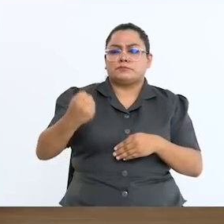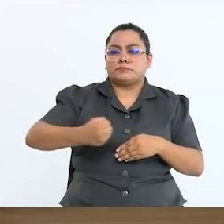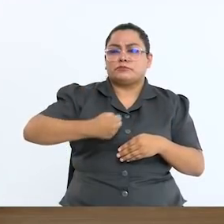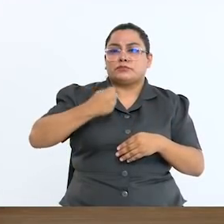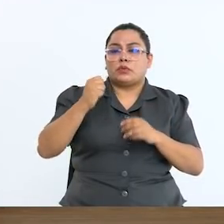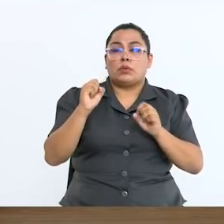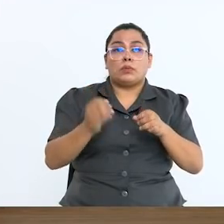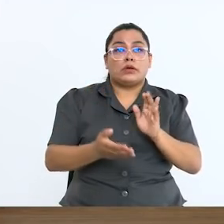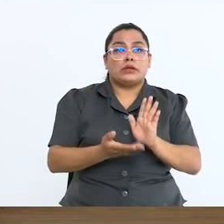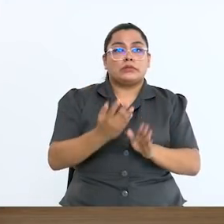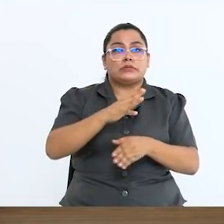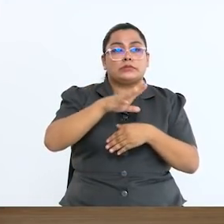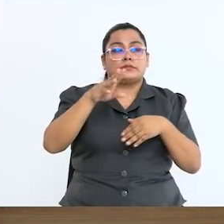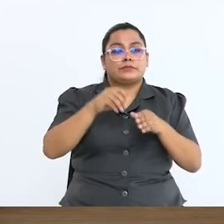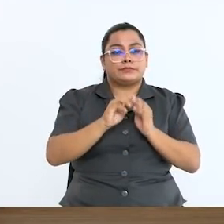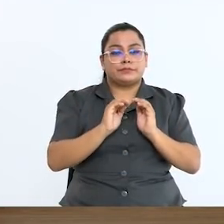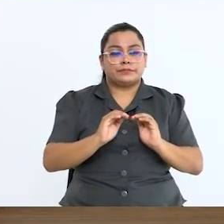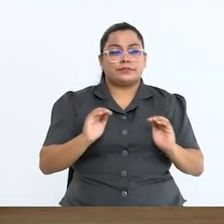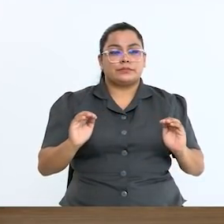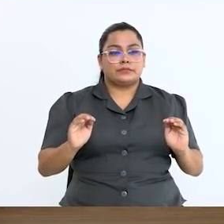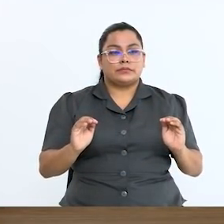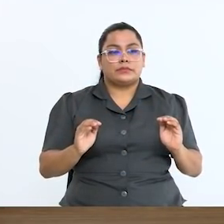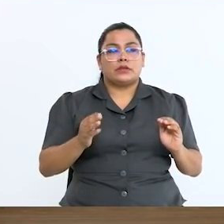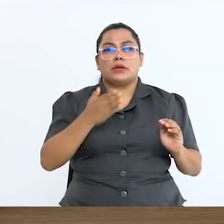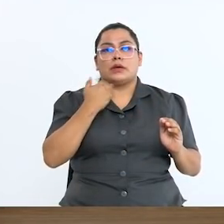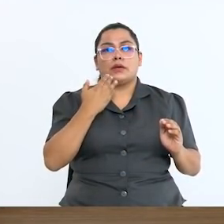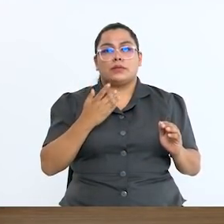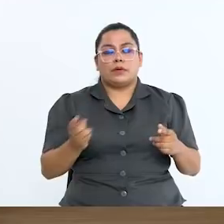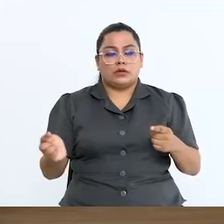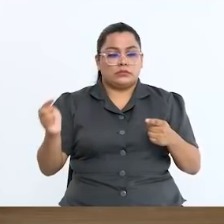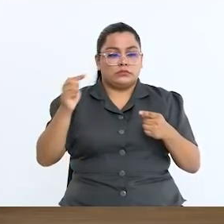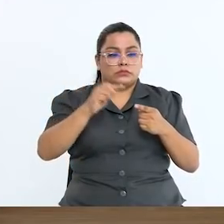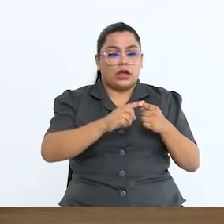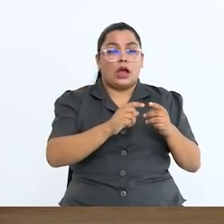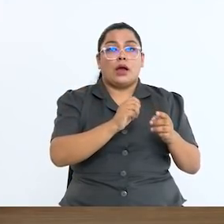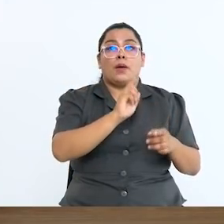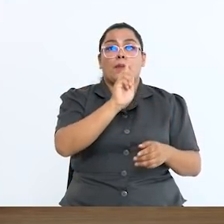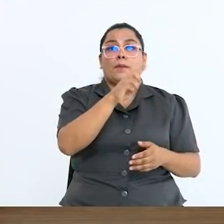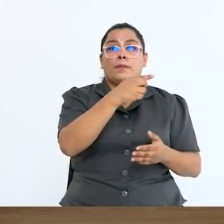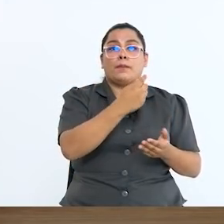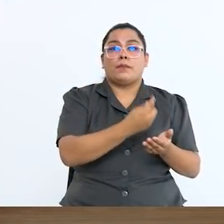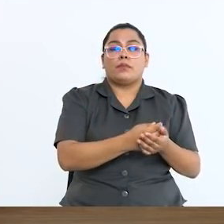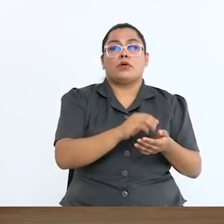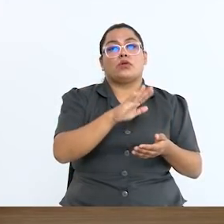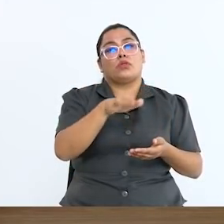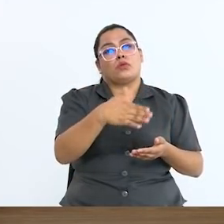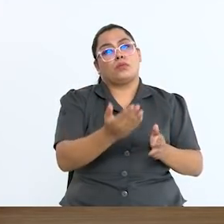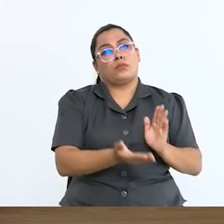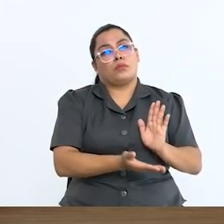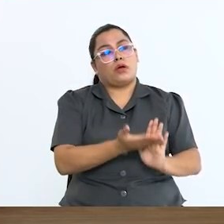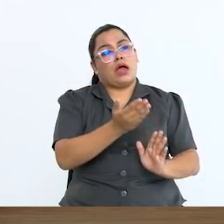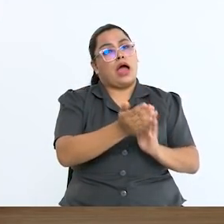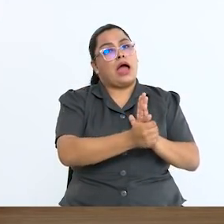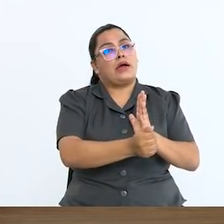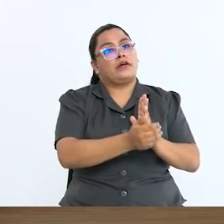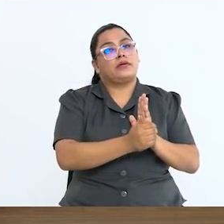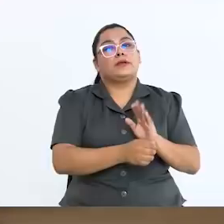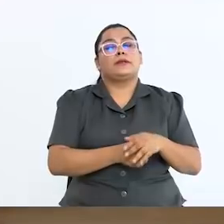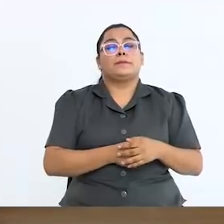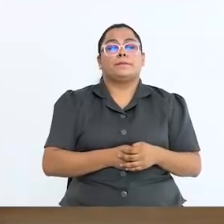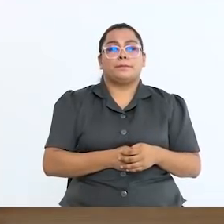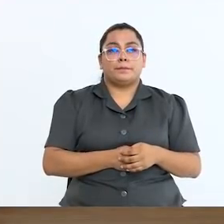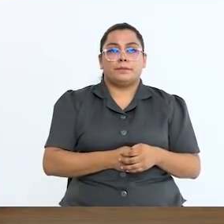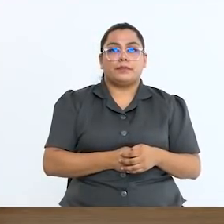muy importante para el desarrollo integral de los niños y las niñas y que pasen a un primer grado y logren desarrollar sus macrohabilidades